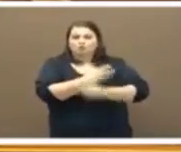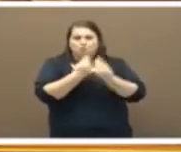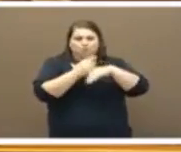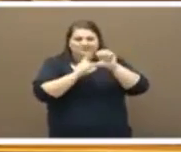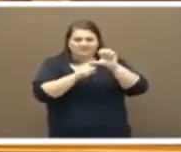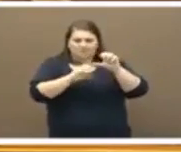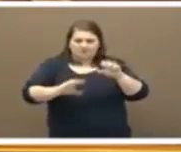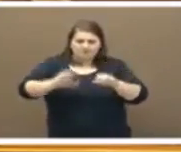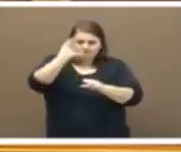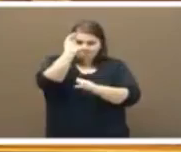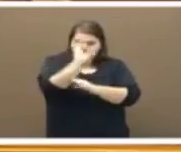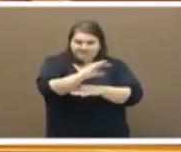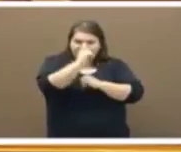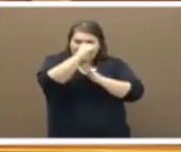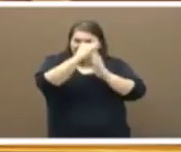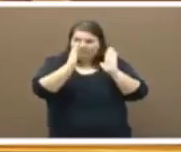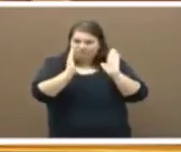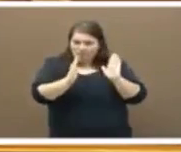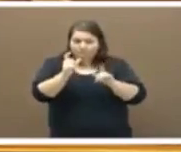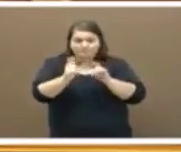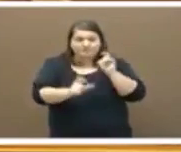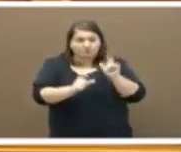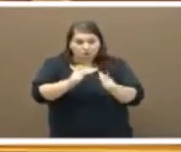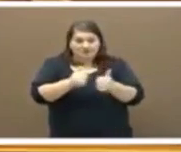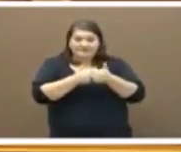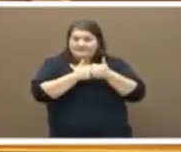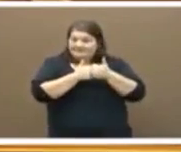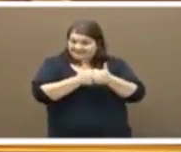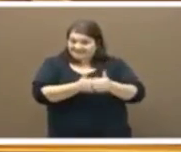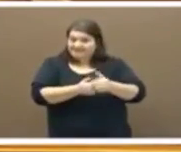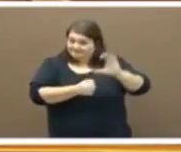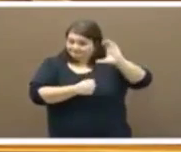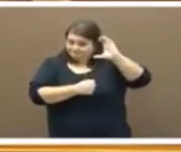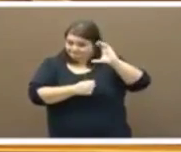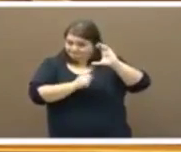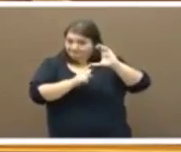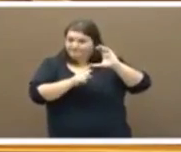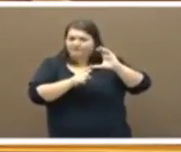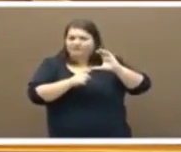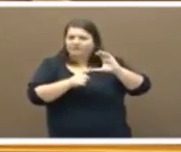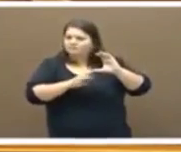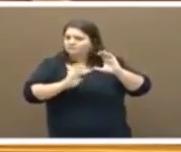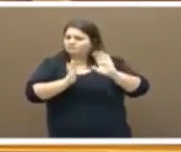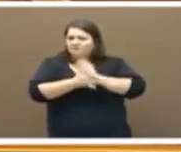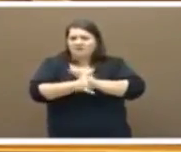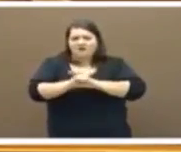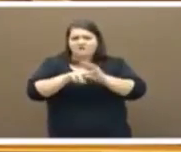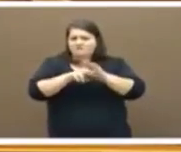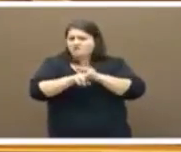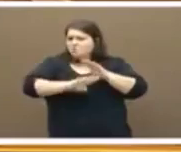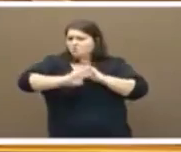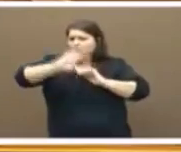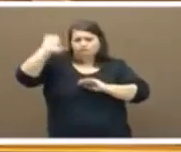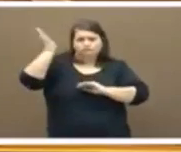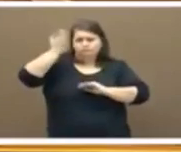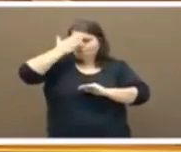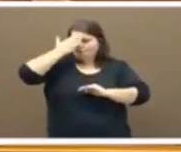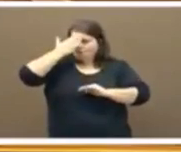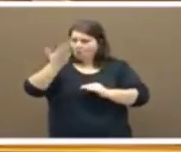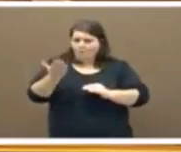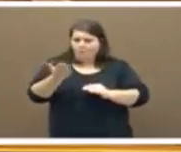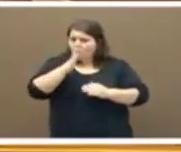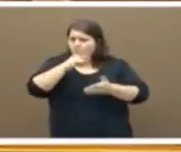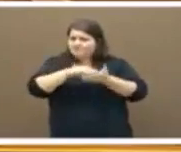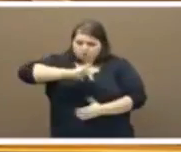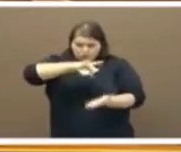Extremadura destina a la atención a las personas dependientes son el principal recurso con que cuenta